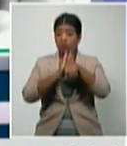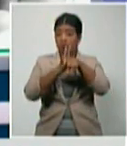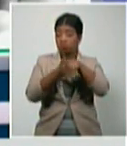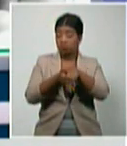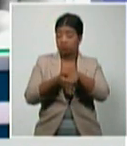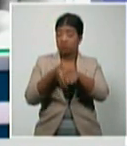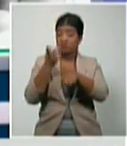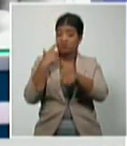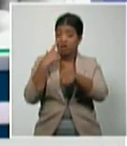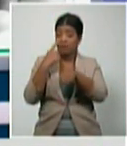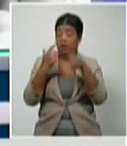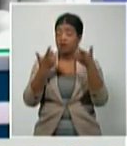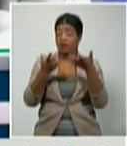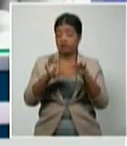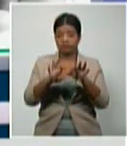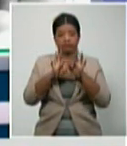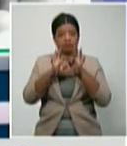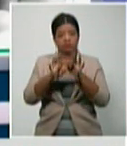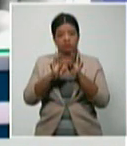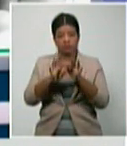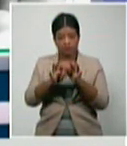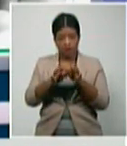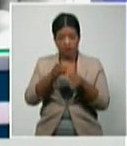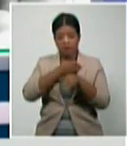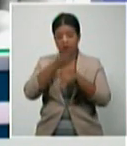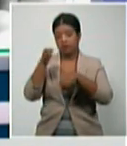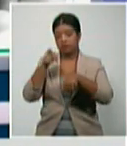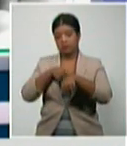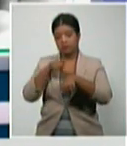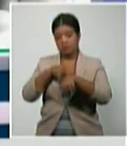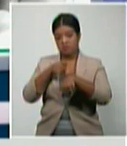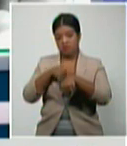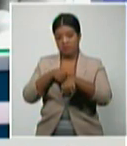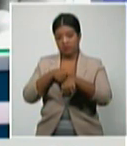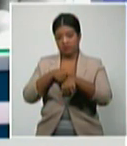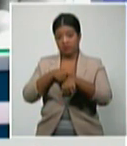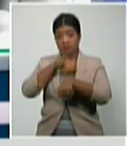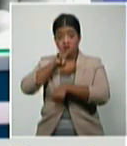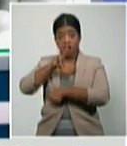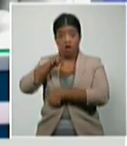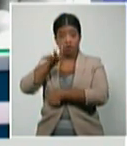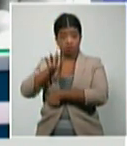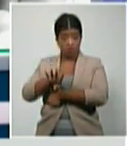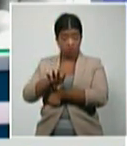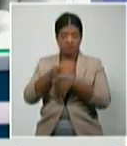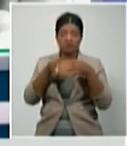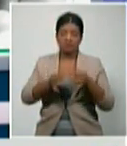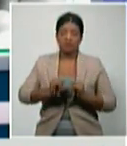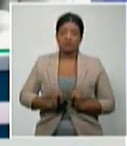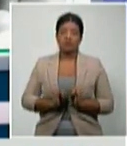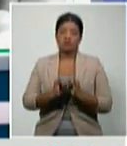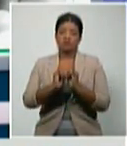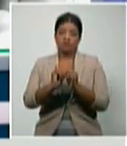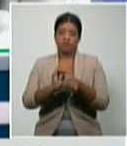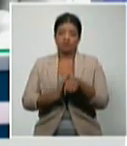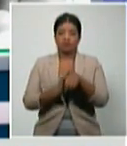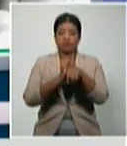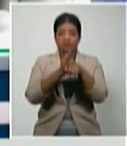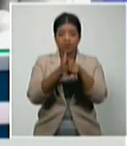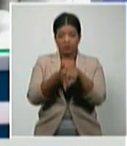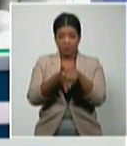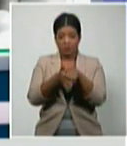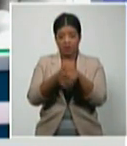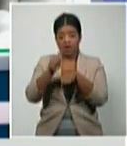importante marca a la nación hasta este momento con la estadística más actualizada sobre el comportamiento de la COVID-19 en